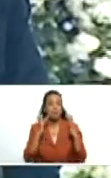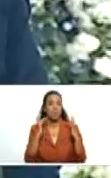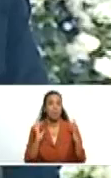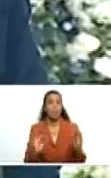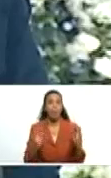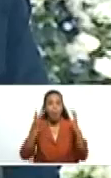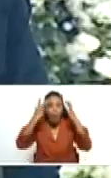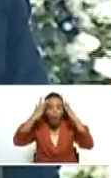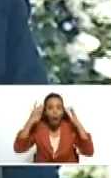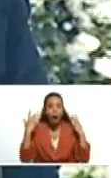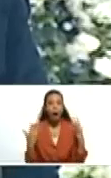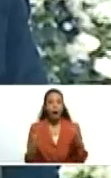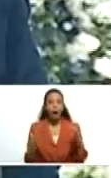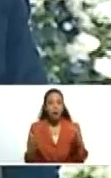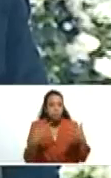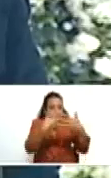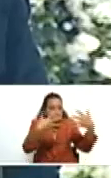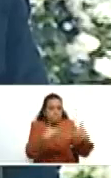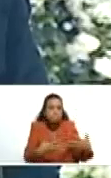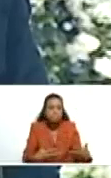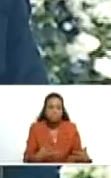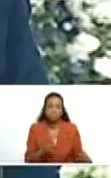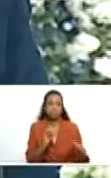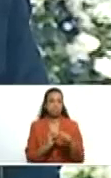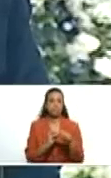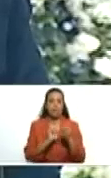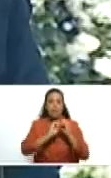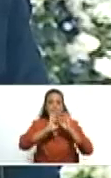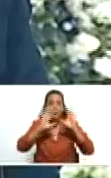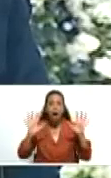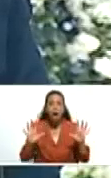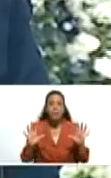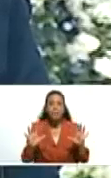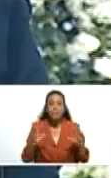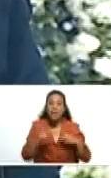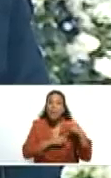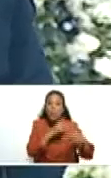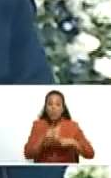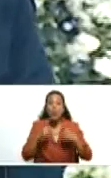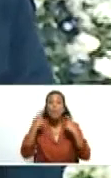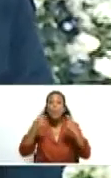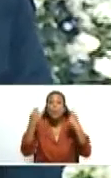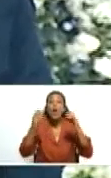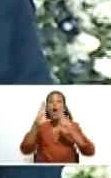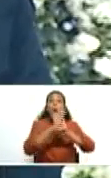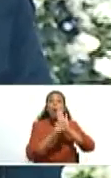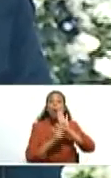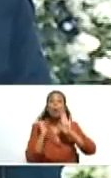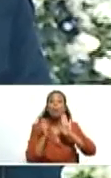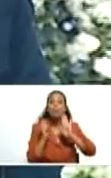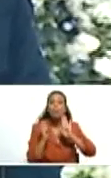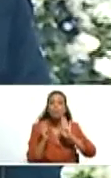brillante en ese milagro llamado Proceso Popular Constituyente.